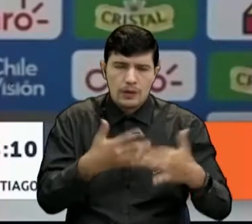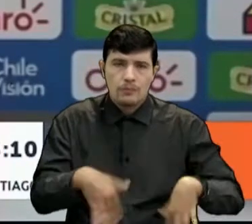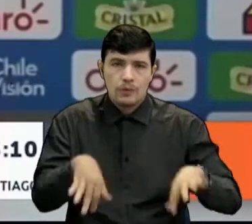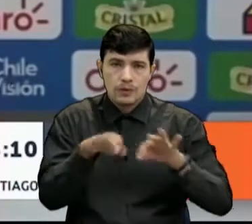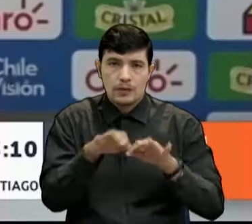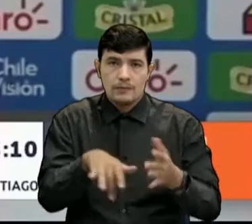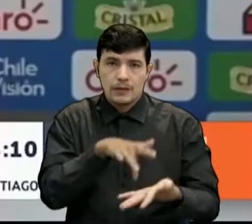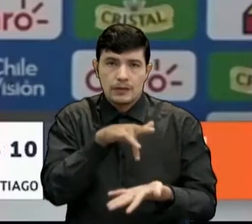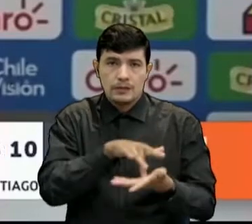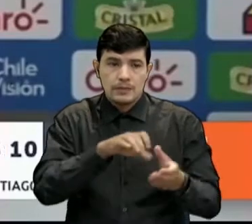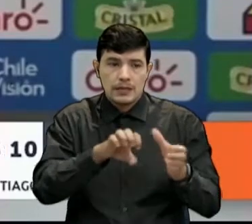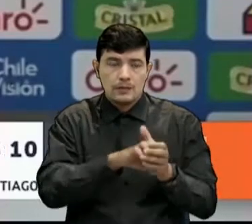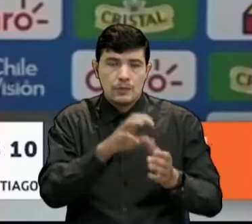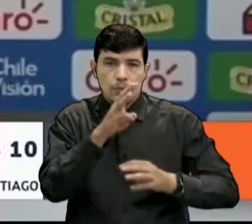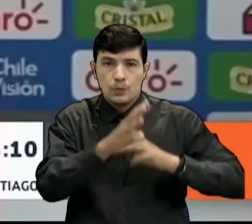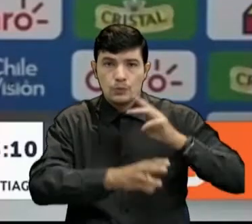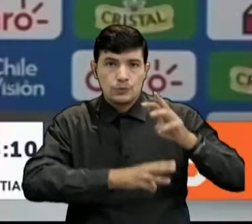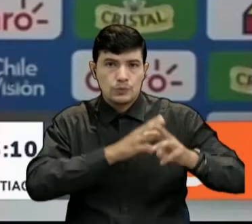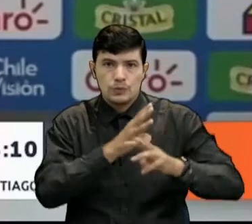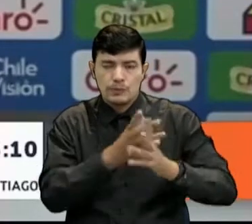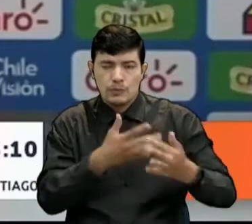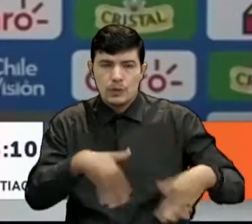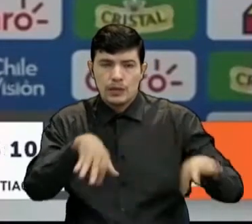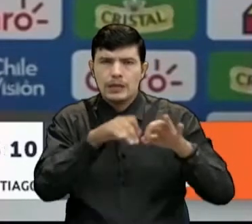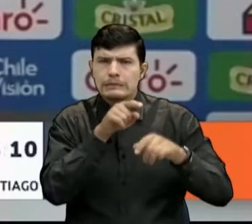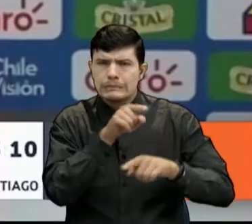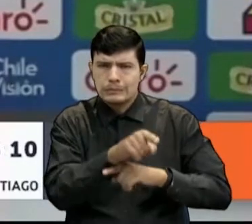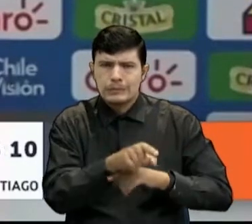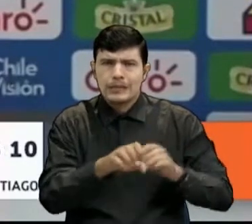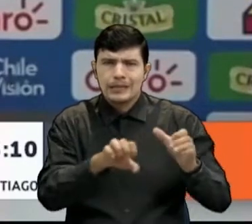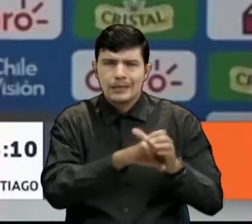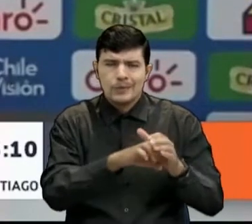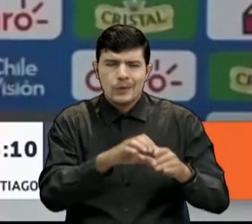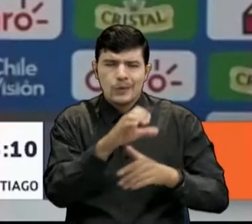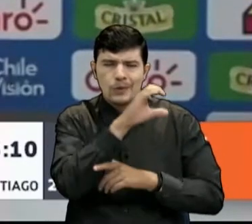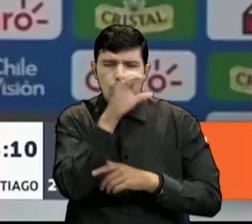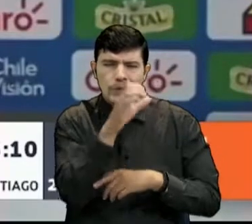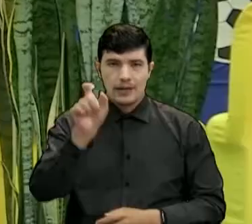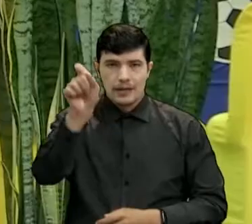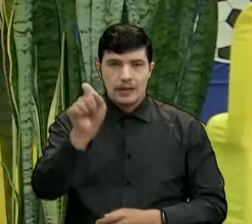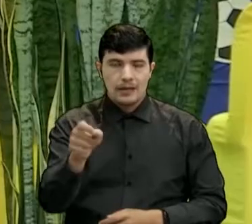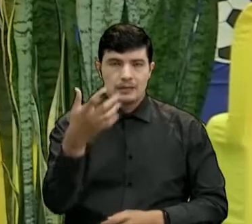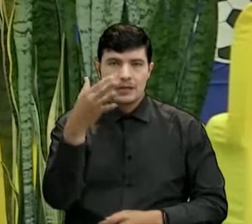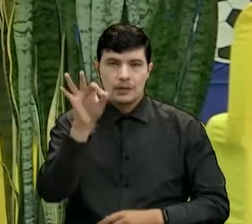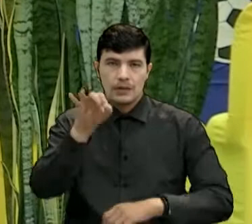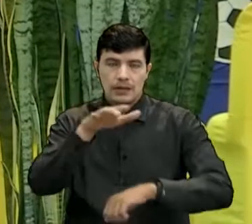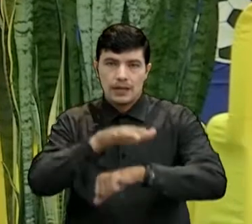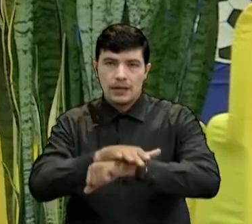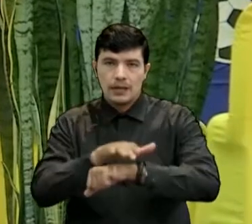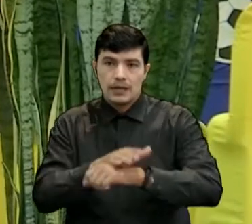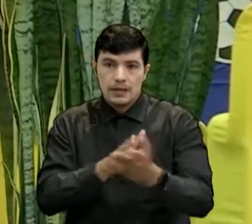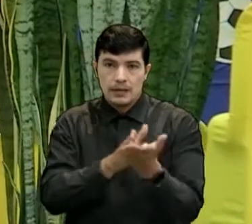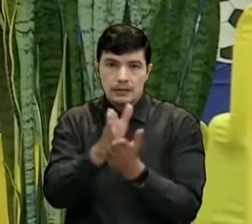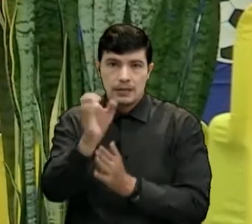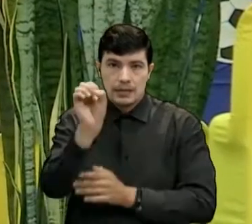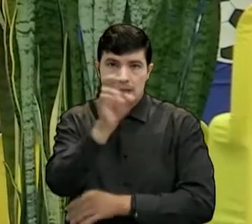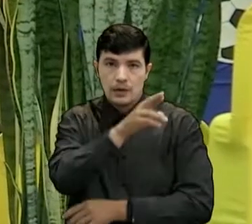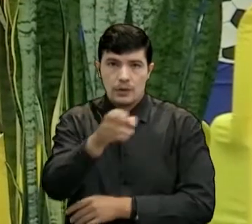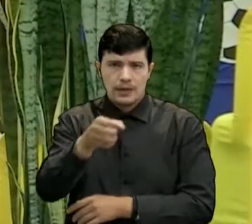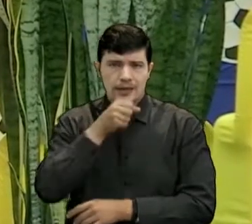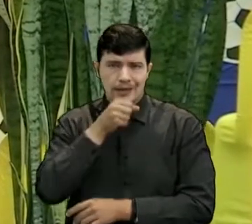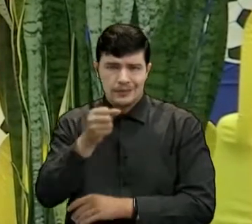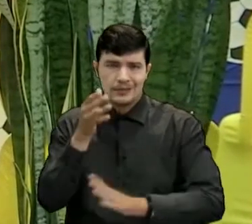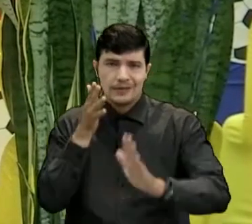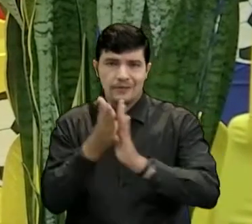mundo, y eso que hace que va a ser un rival muy competitivo para nosotros. Seguimos en Oriente Noticias, en la sección deportiva.